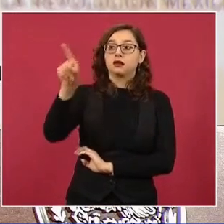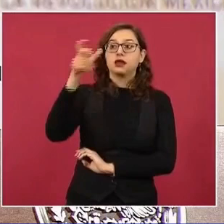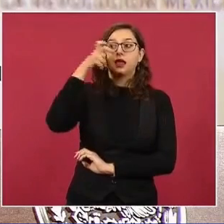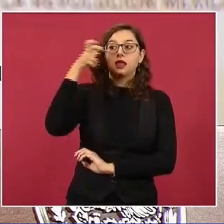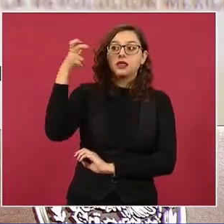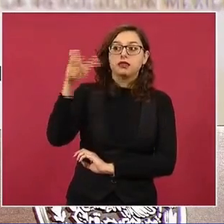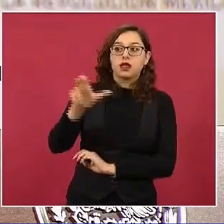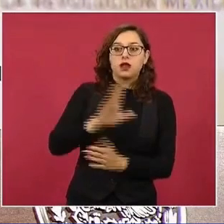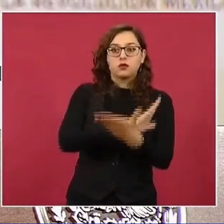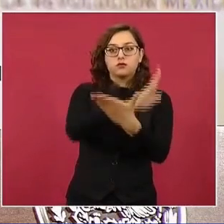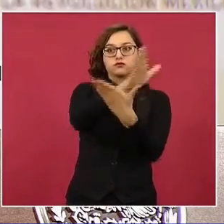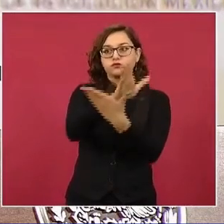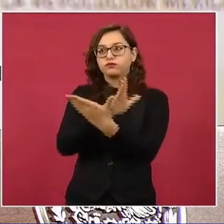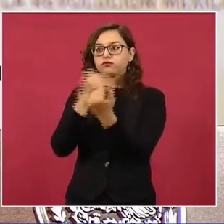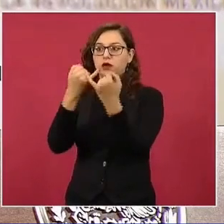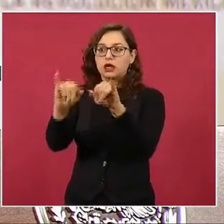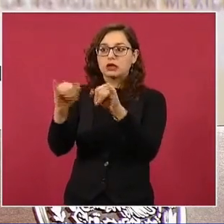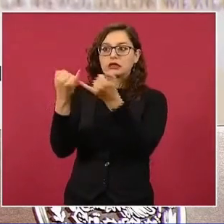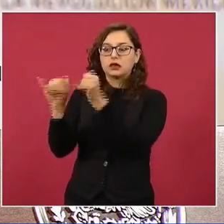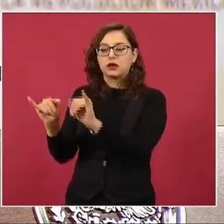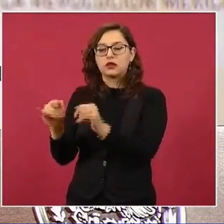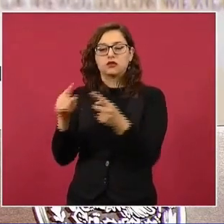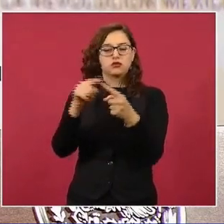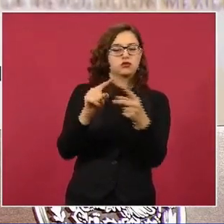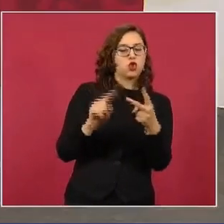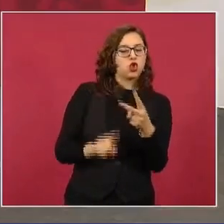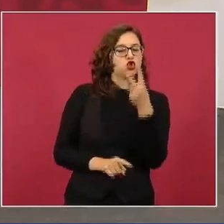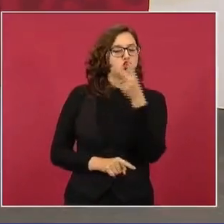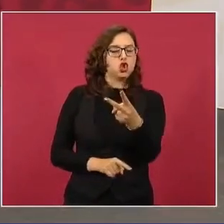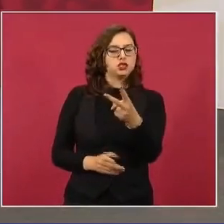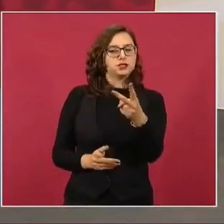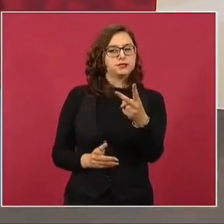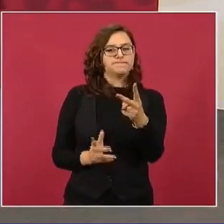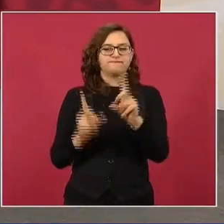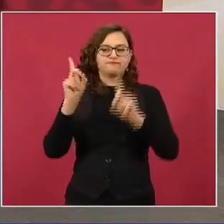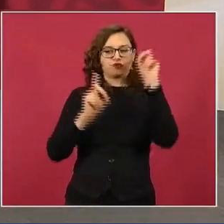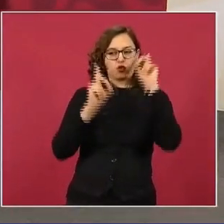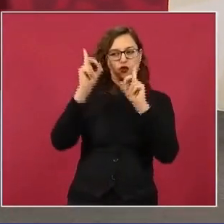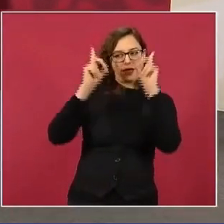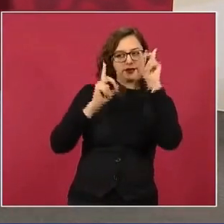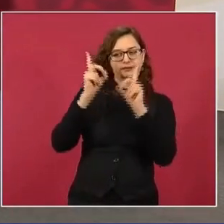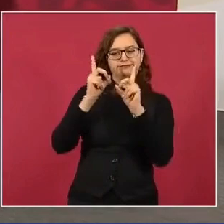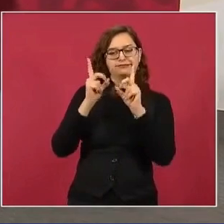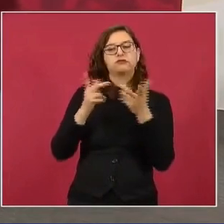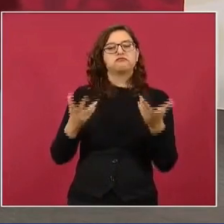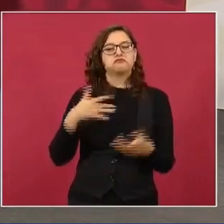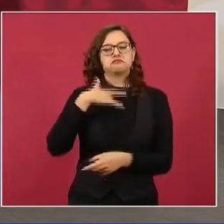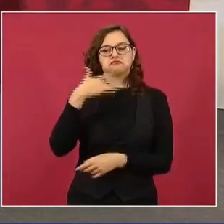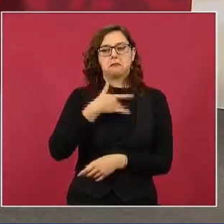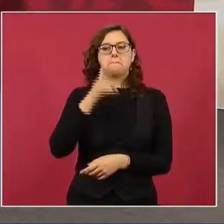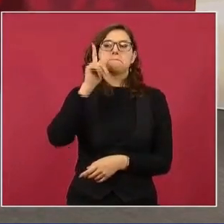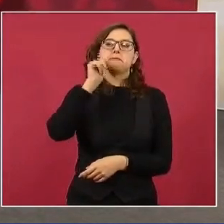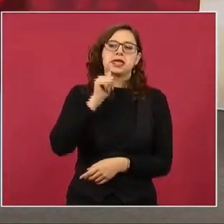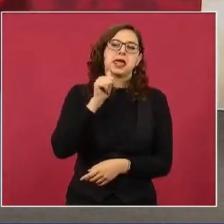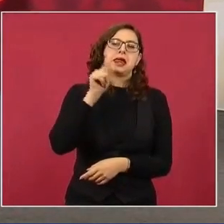posibilidades. Creo que mañana o pasado ya se decide a dónde vamos.